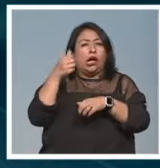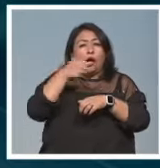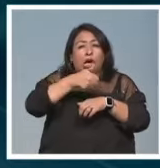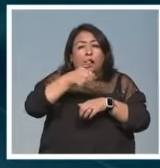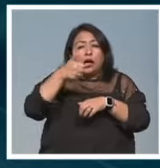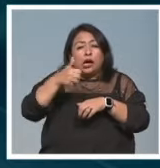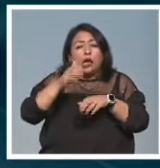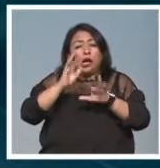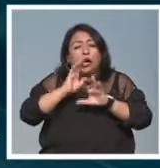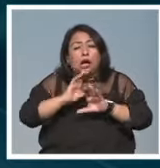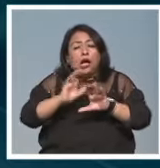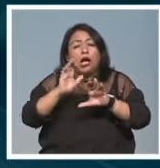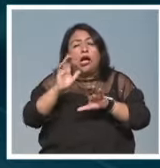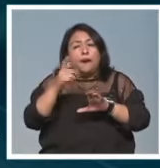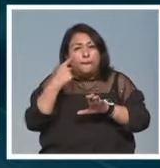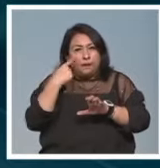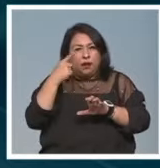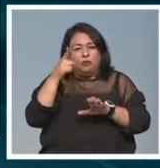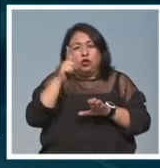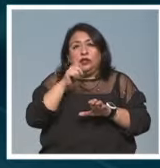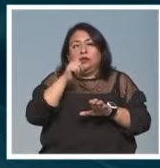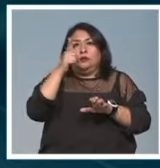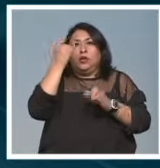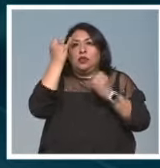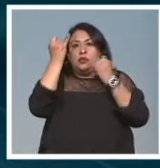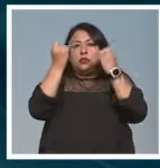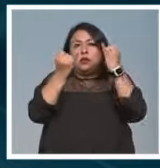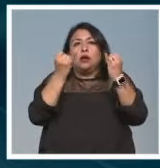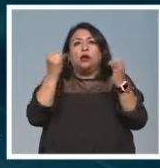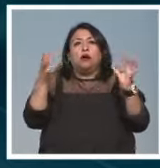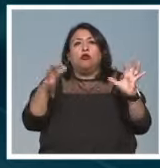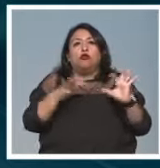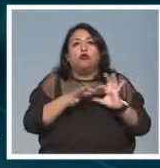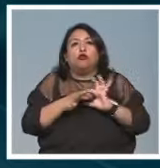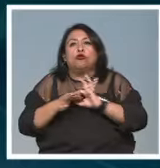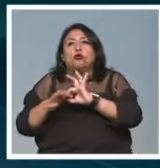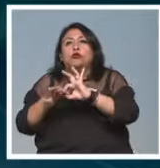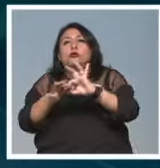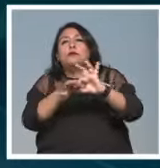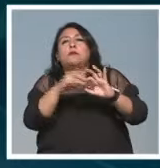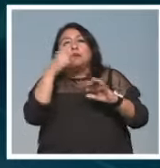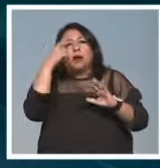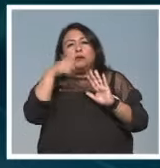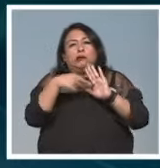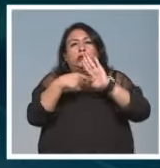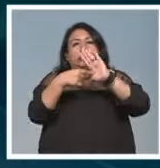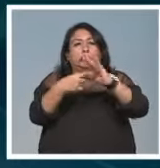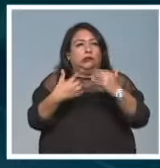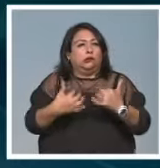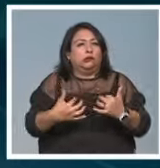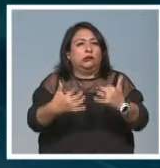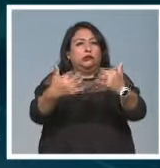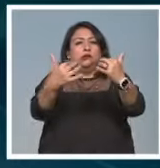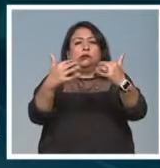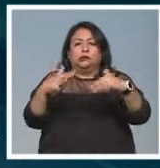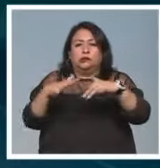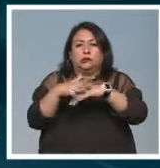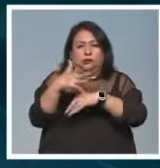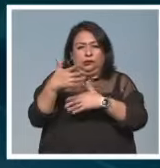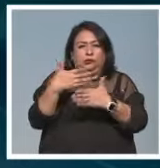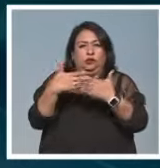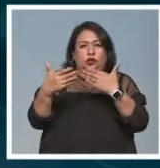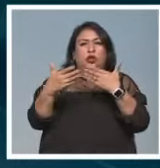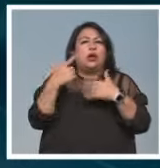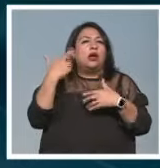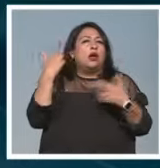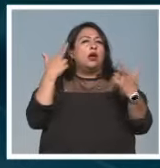melodía refleja el espíritu creativo de sus integrantes que se unen sobre el escenario para presentar al público su versión moderna de